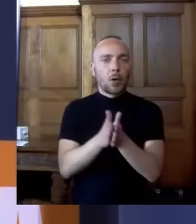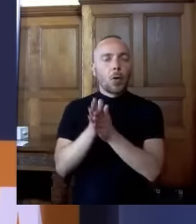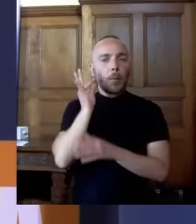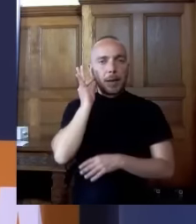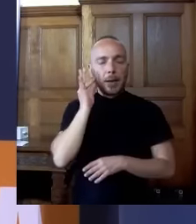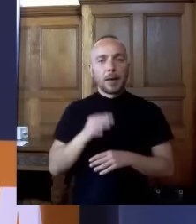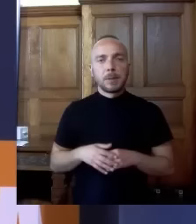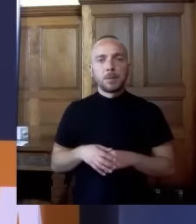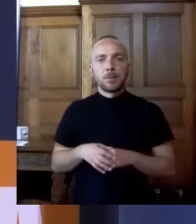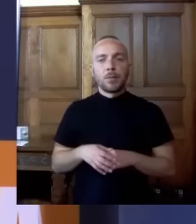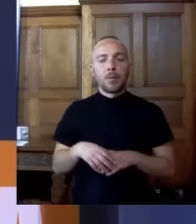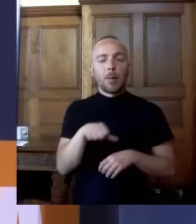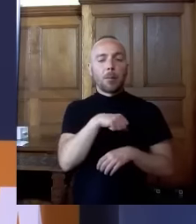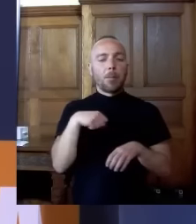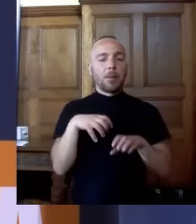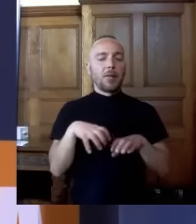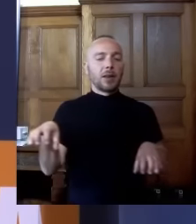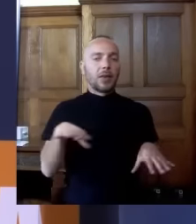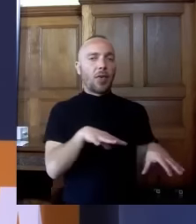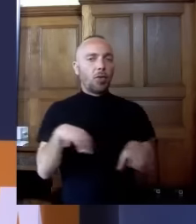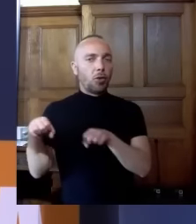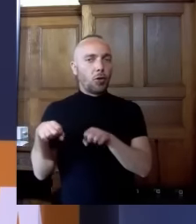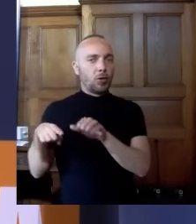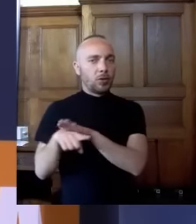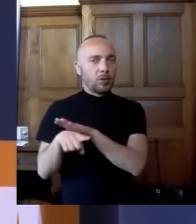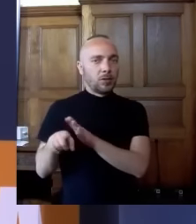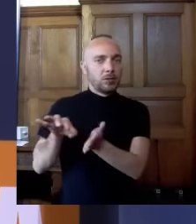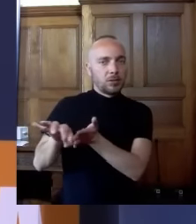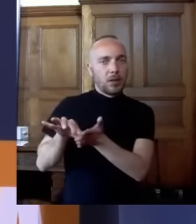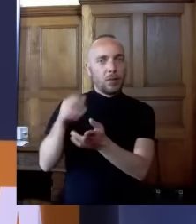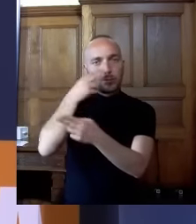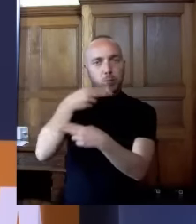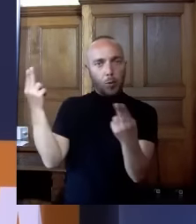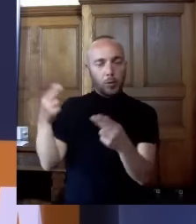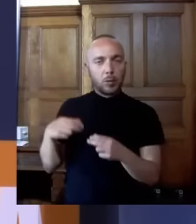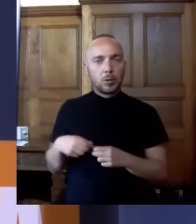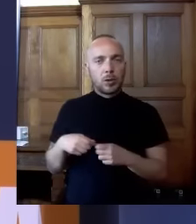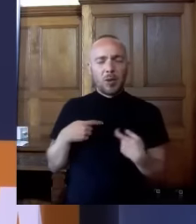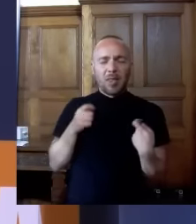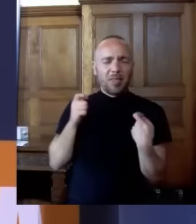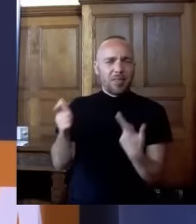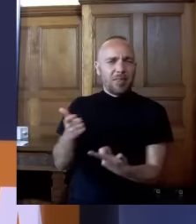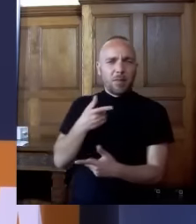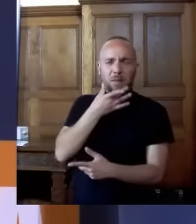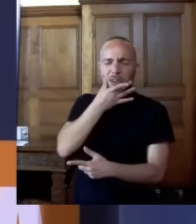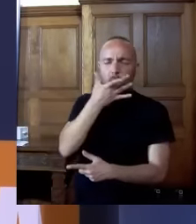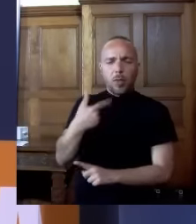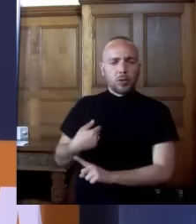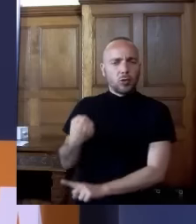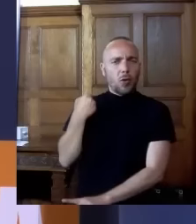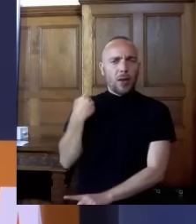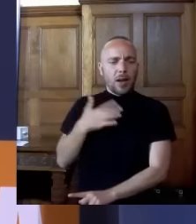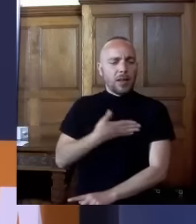la privatización la privatización de los servicios públicos aparte de una entrega bochornosa de la soberanía de